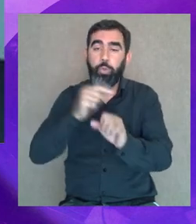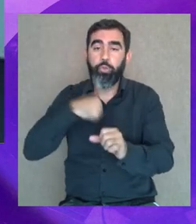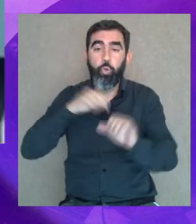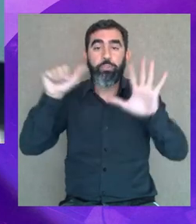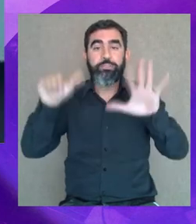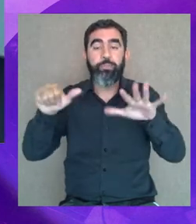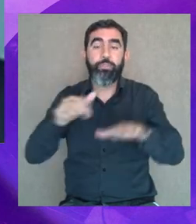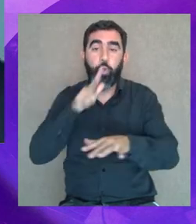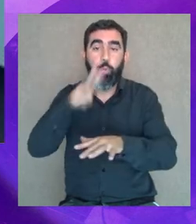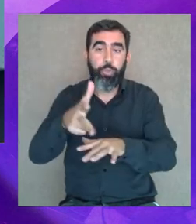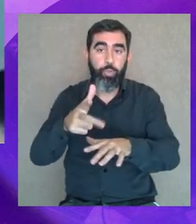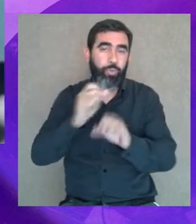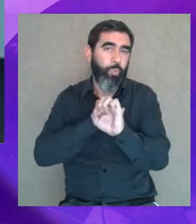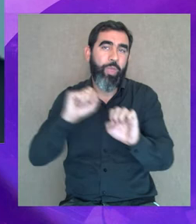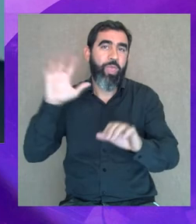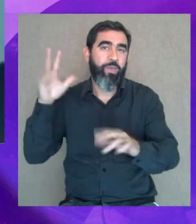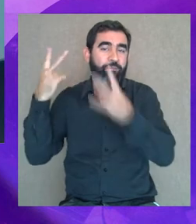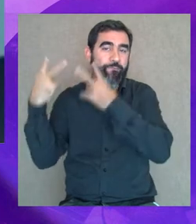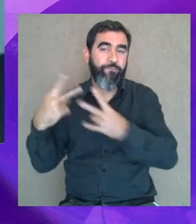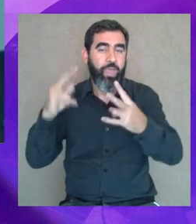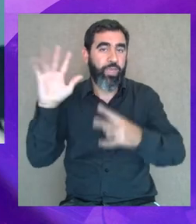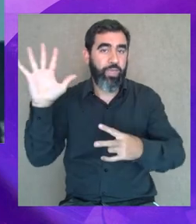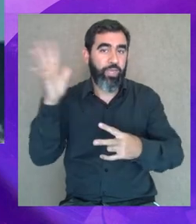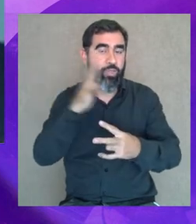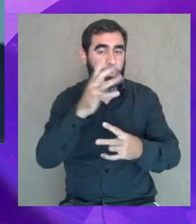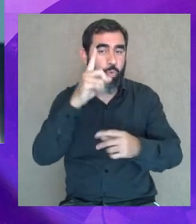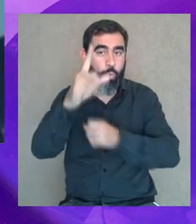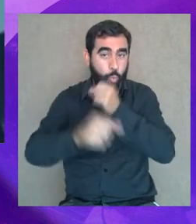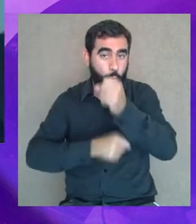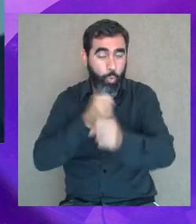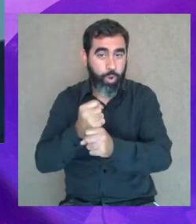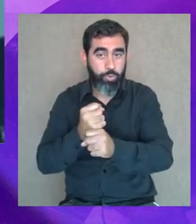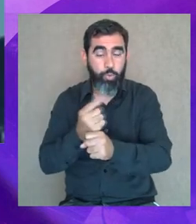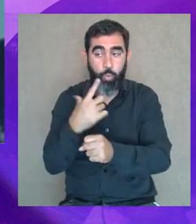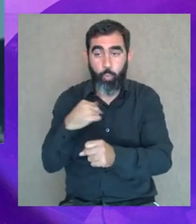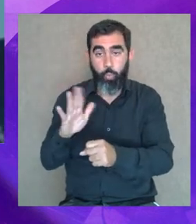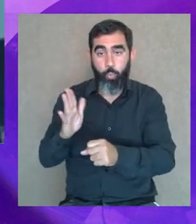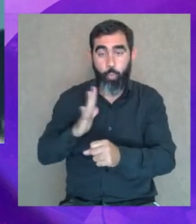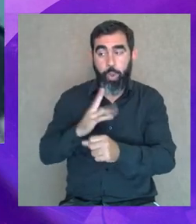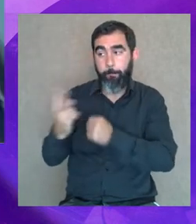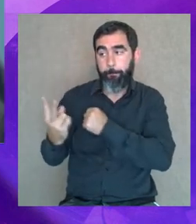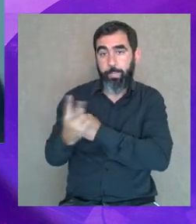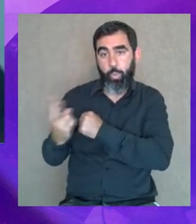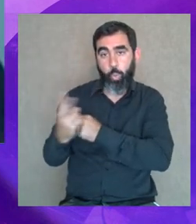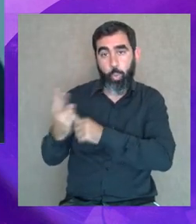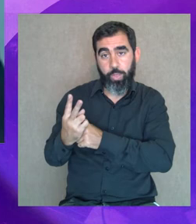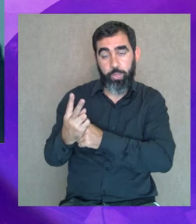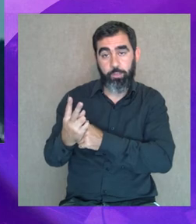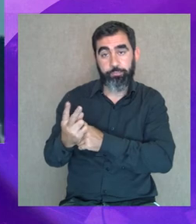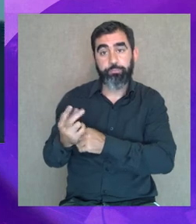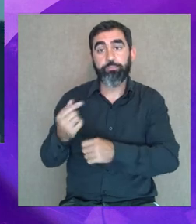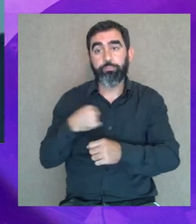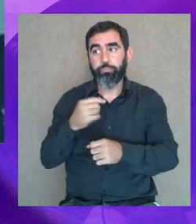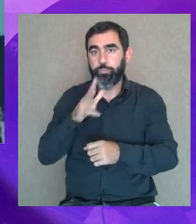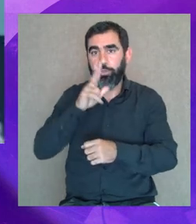porque no convenía por los vistes al interior en medio horario tuve ese privilegio sea como mujer me cuidaron cuando fui viaje a la antártida yo